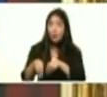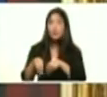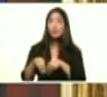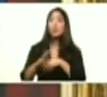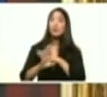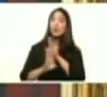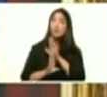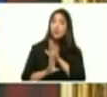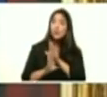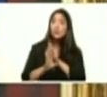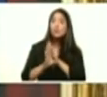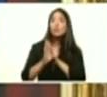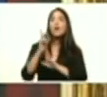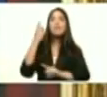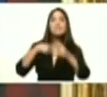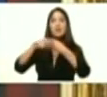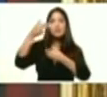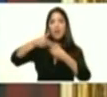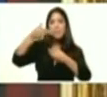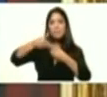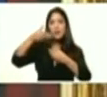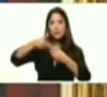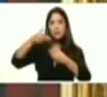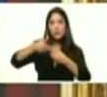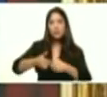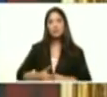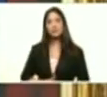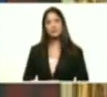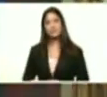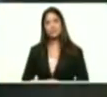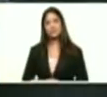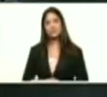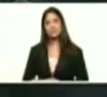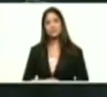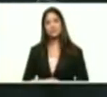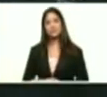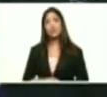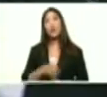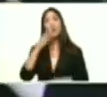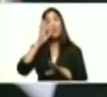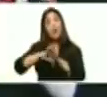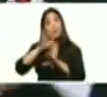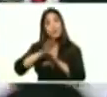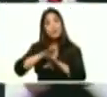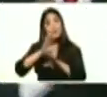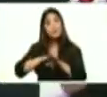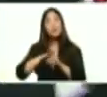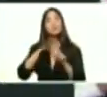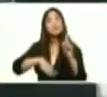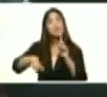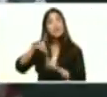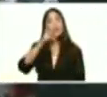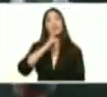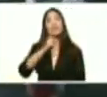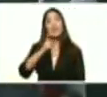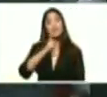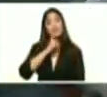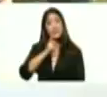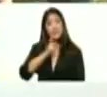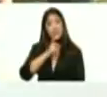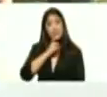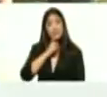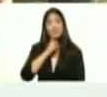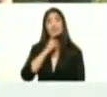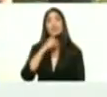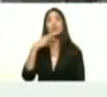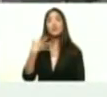recuperación, de los mercados, petroleros, y de los precios, petroleros, así lo anuncio, difícil, complejo, llegar